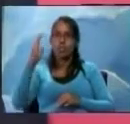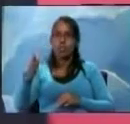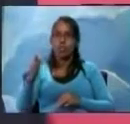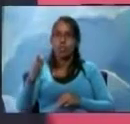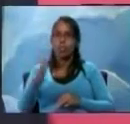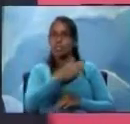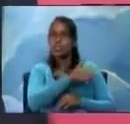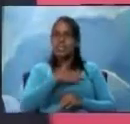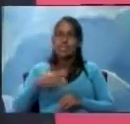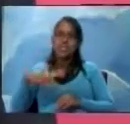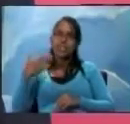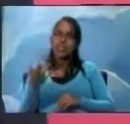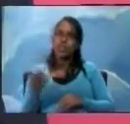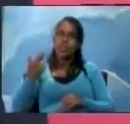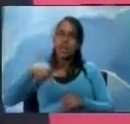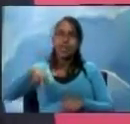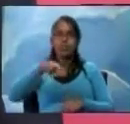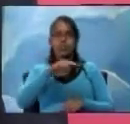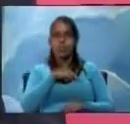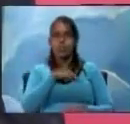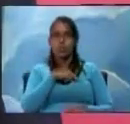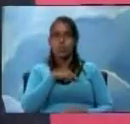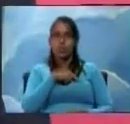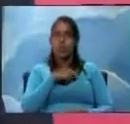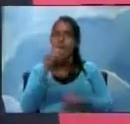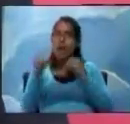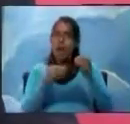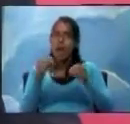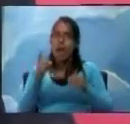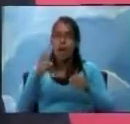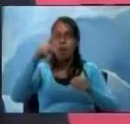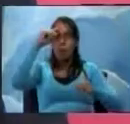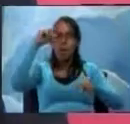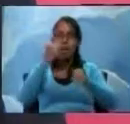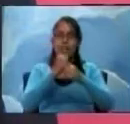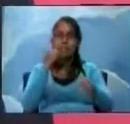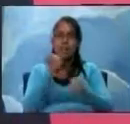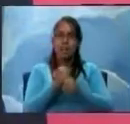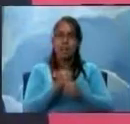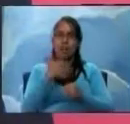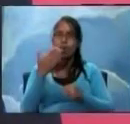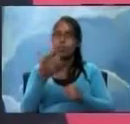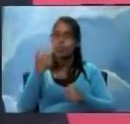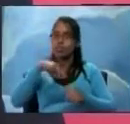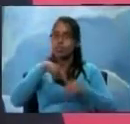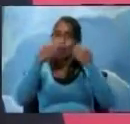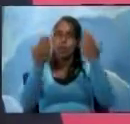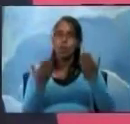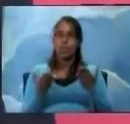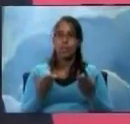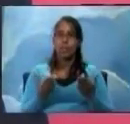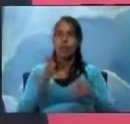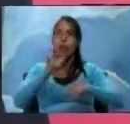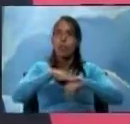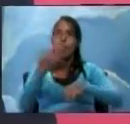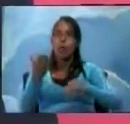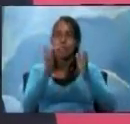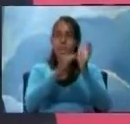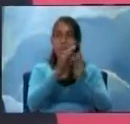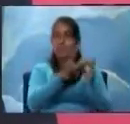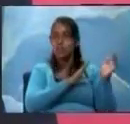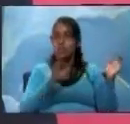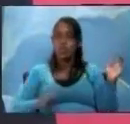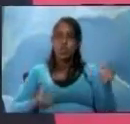Dios quiere que nosotros hagamos el trabajo que Él nos ha encomendado, porque